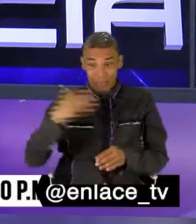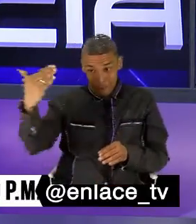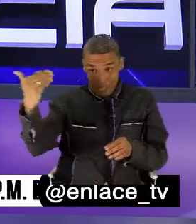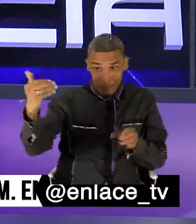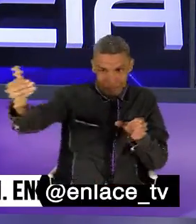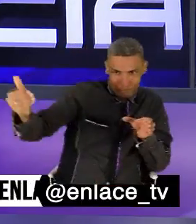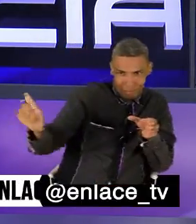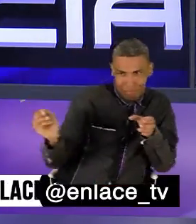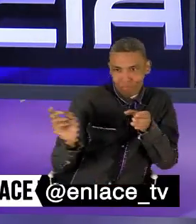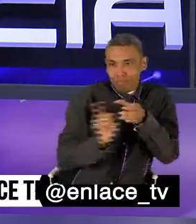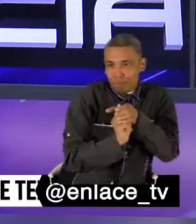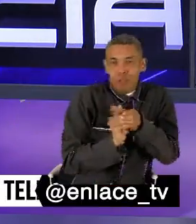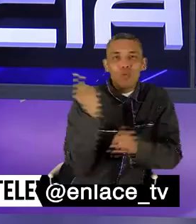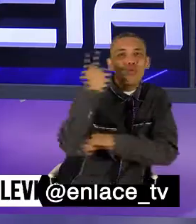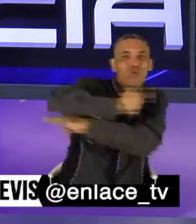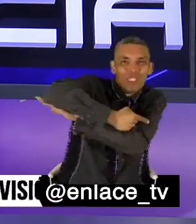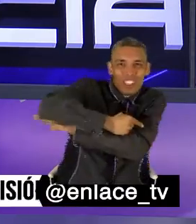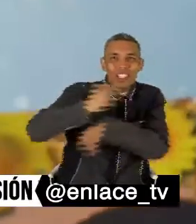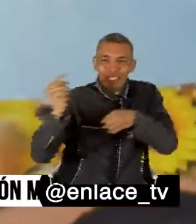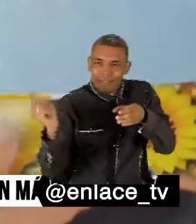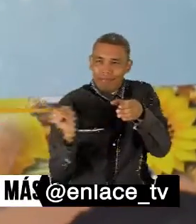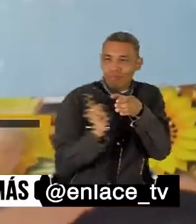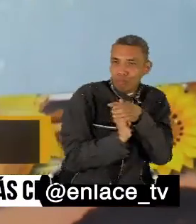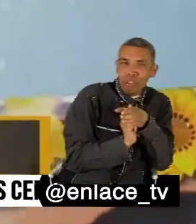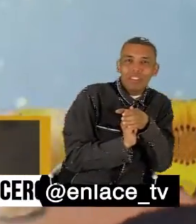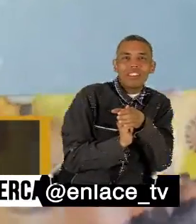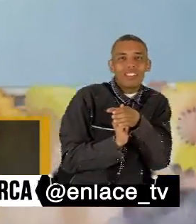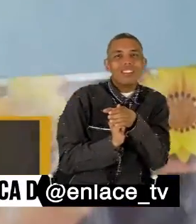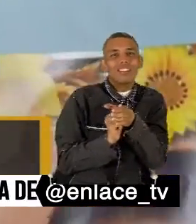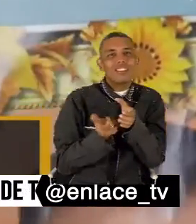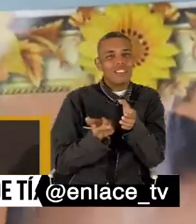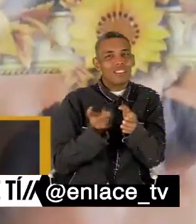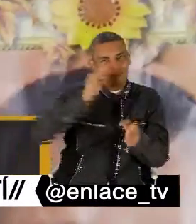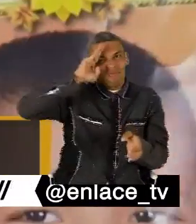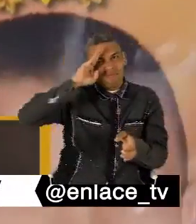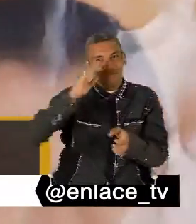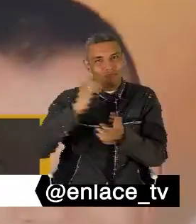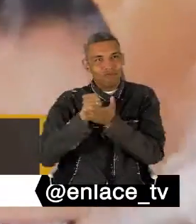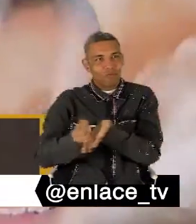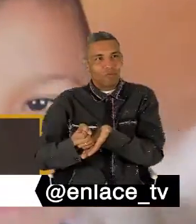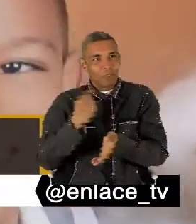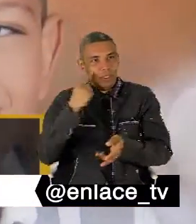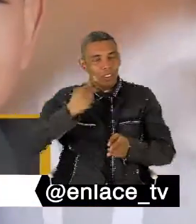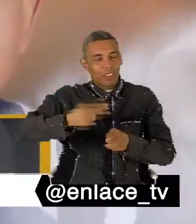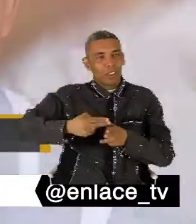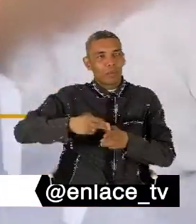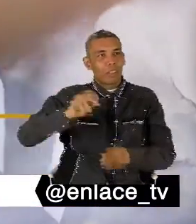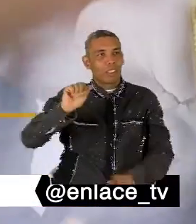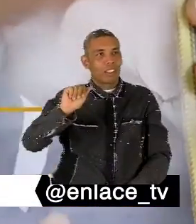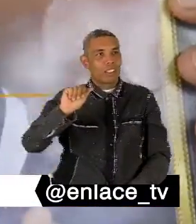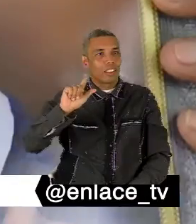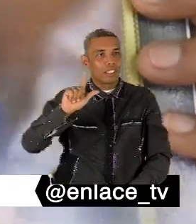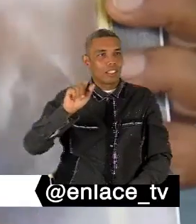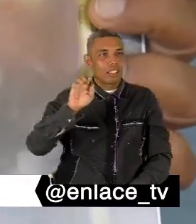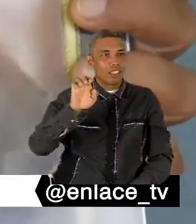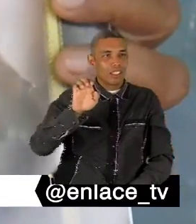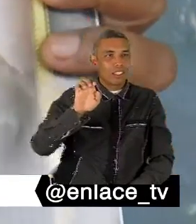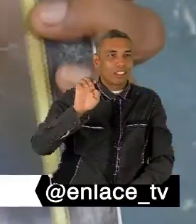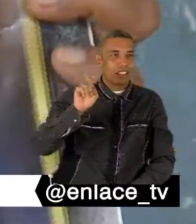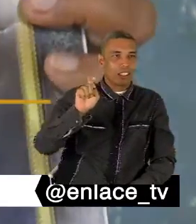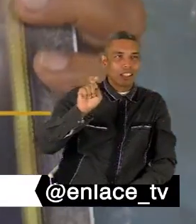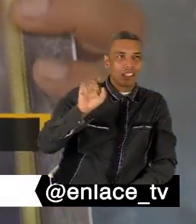institución durante un día. A los 12 años de edad, Alexis Jorge Amariz se despidió de este mundo. En su